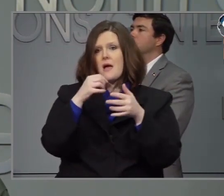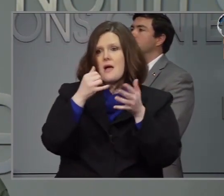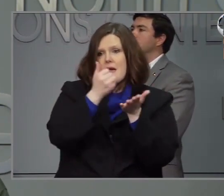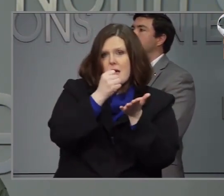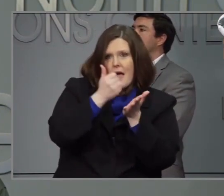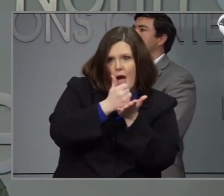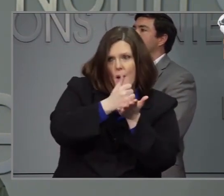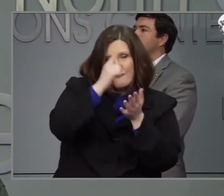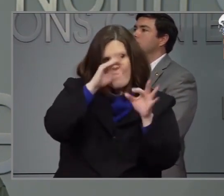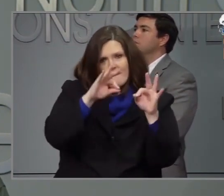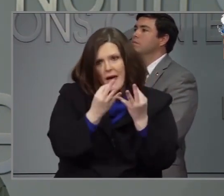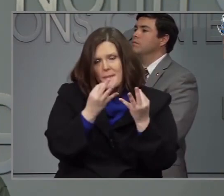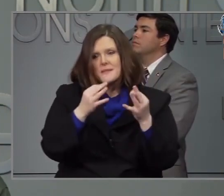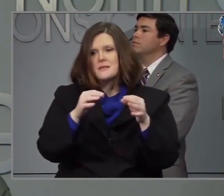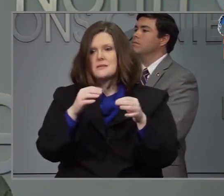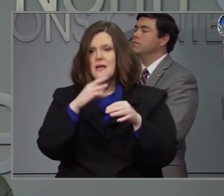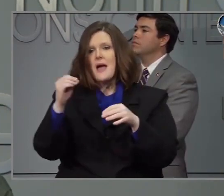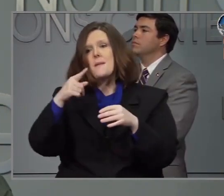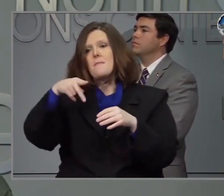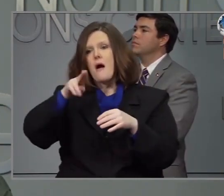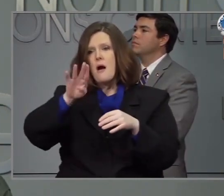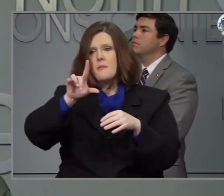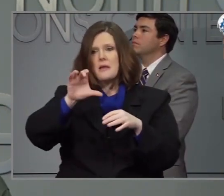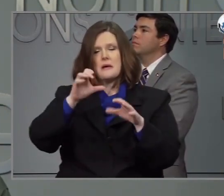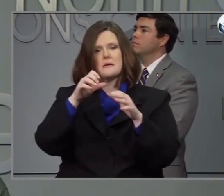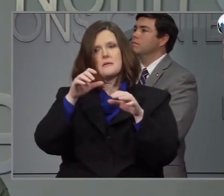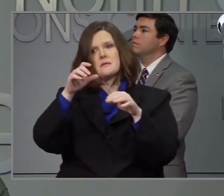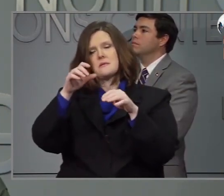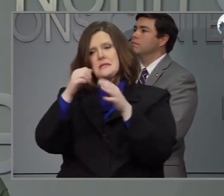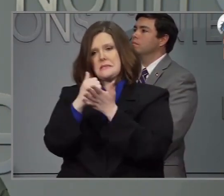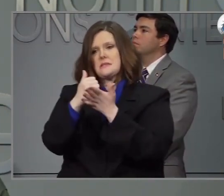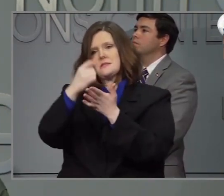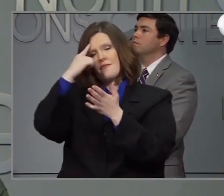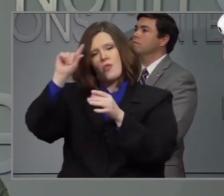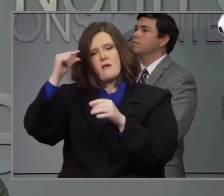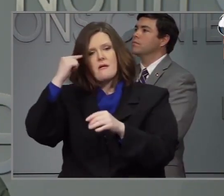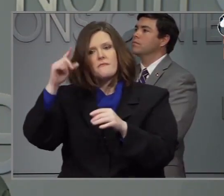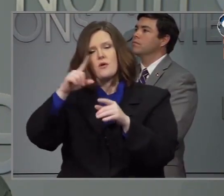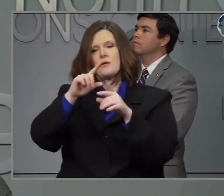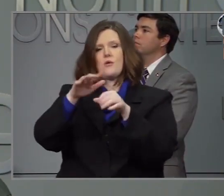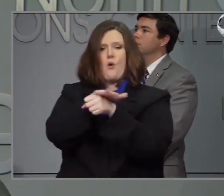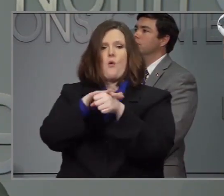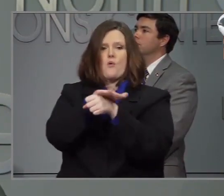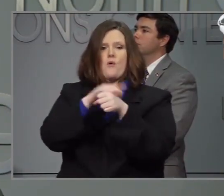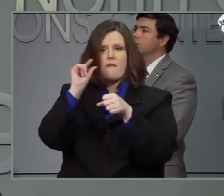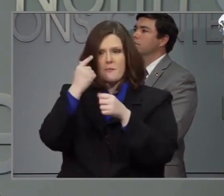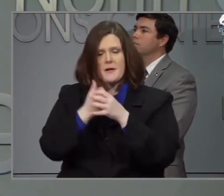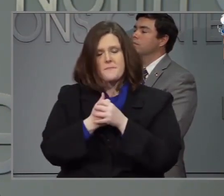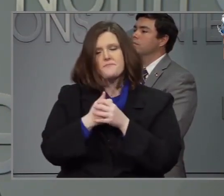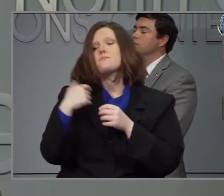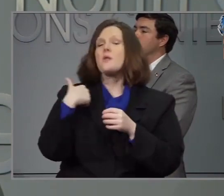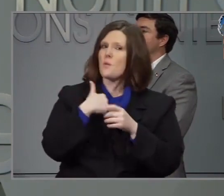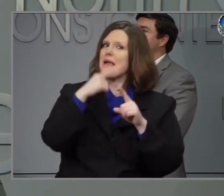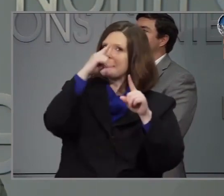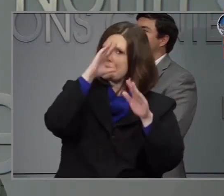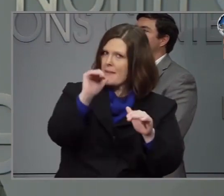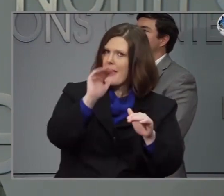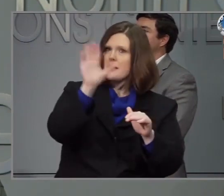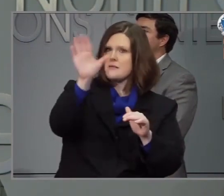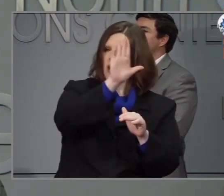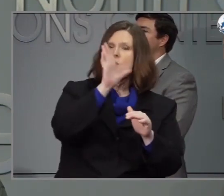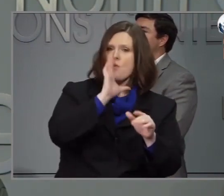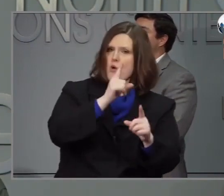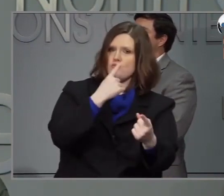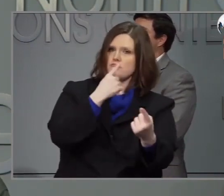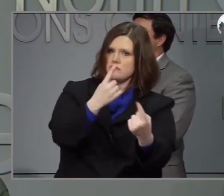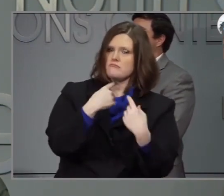asistencia individual para las familias y también para los otros gobiernos nosotros esperamos mucho los siguientes